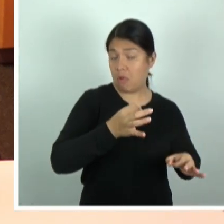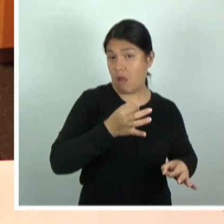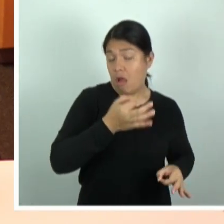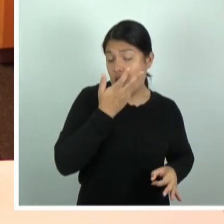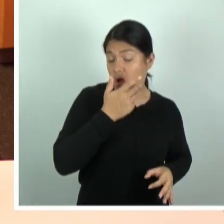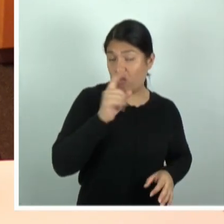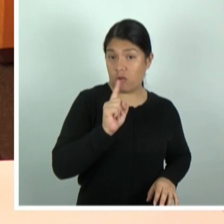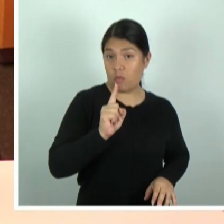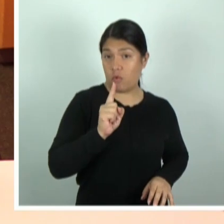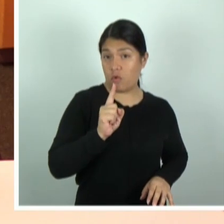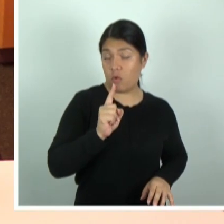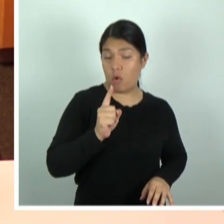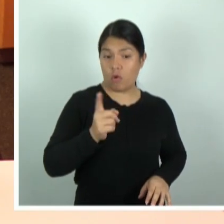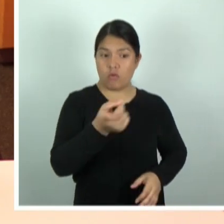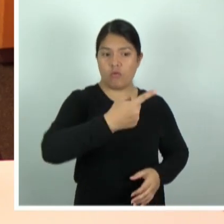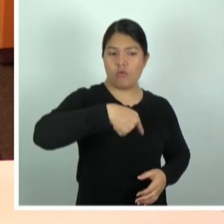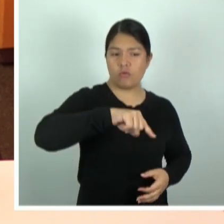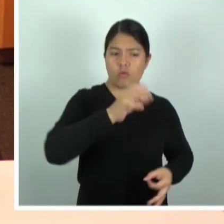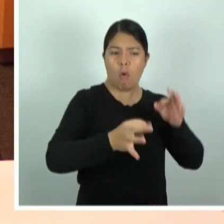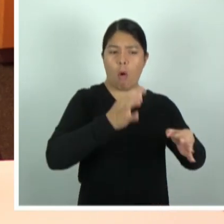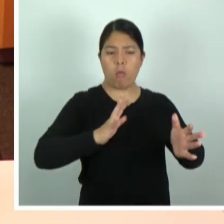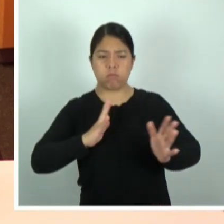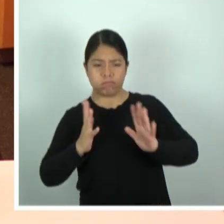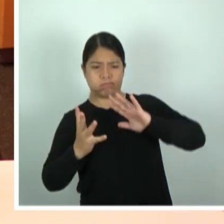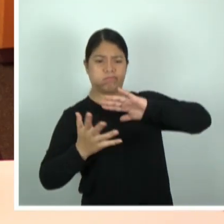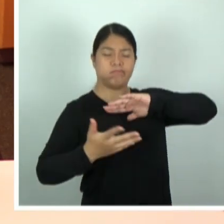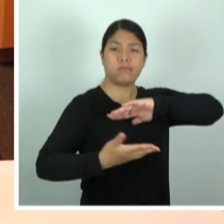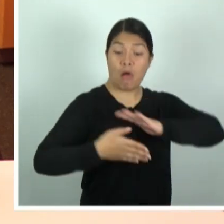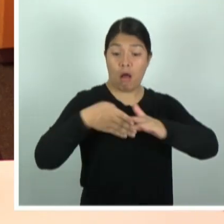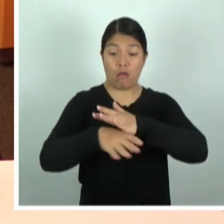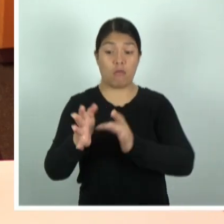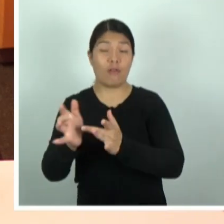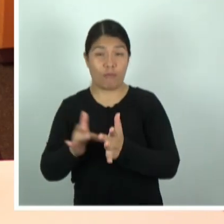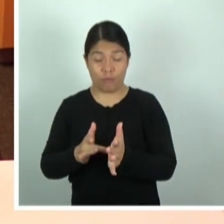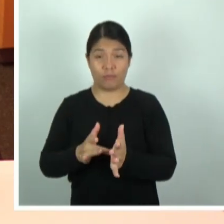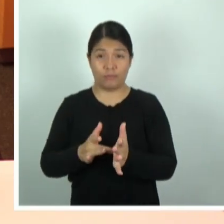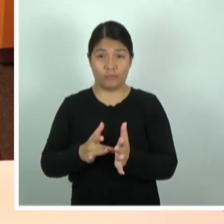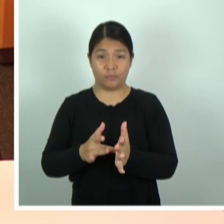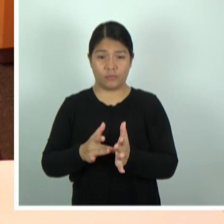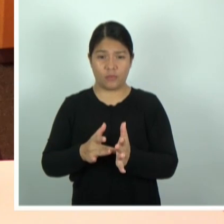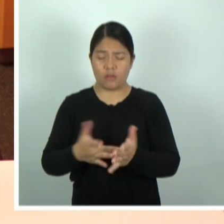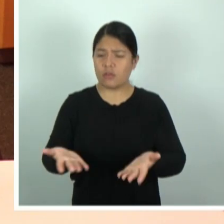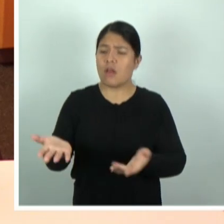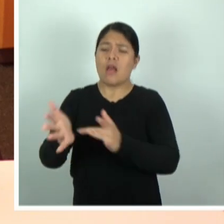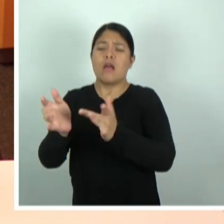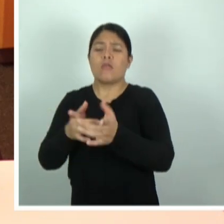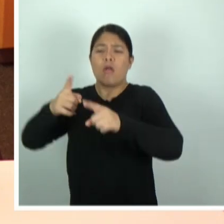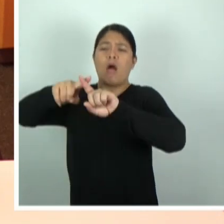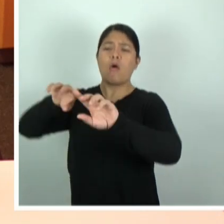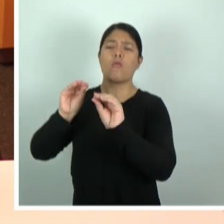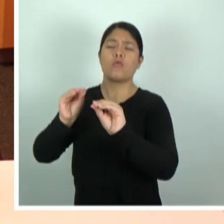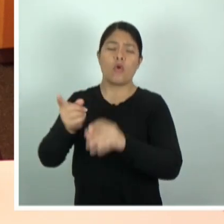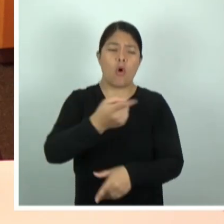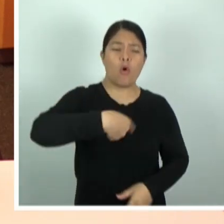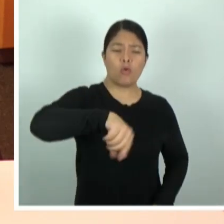¿Qué es lo que pasó en aquel momento? ¿Por qué la cruz de Jesucristo es tan importante para nosotros